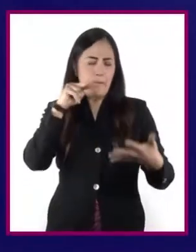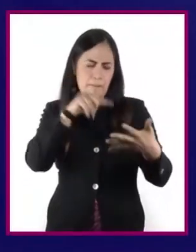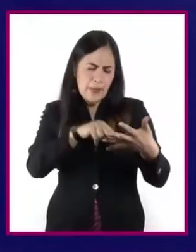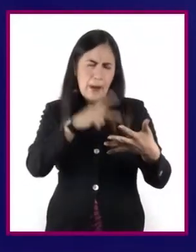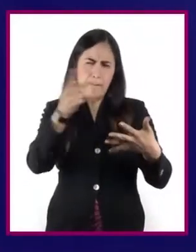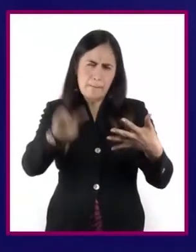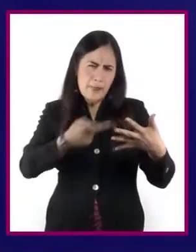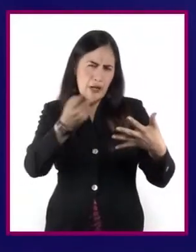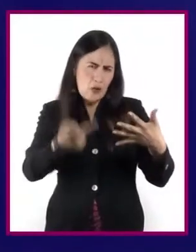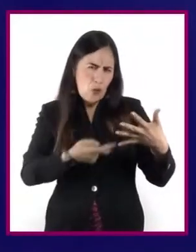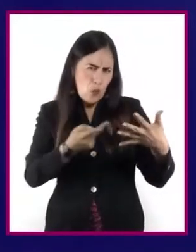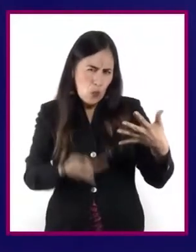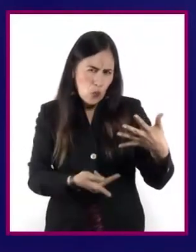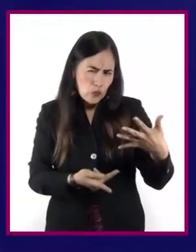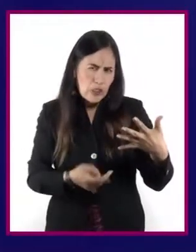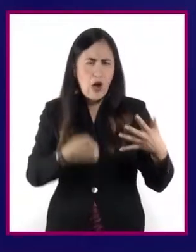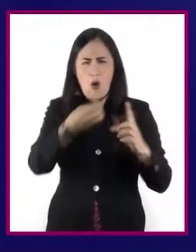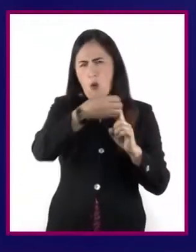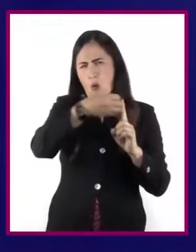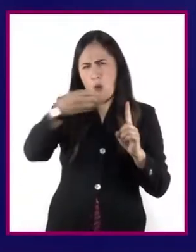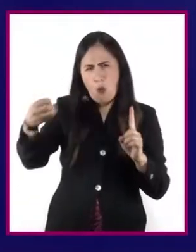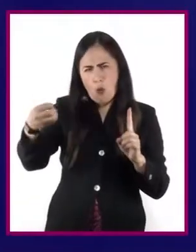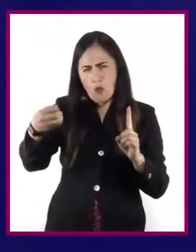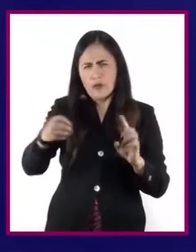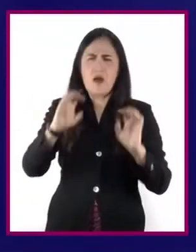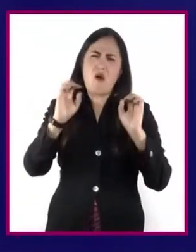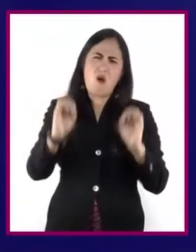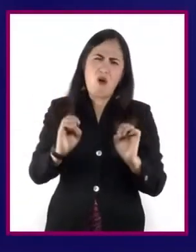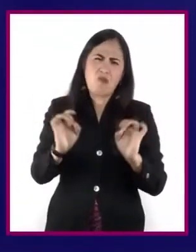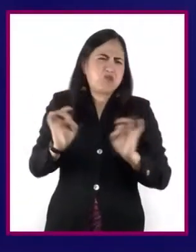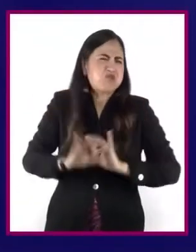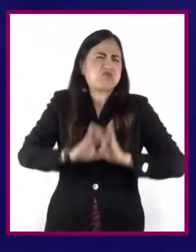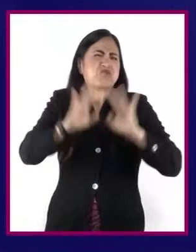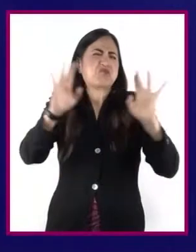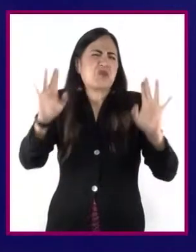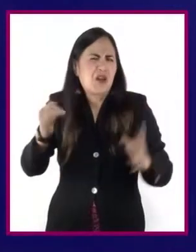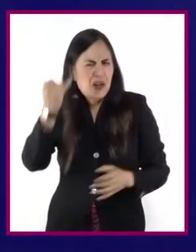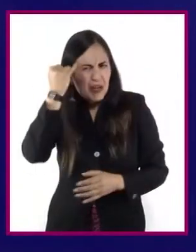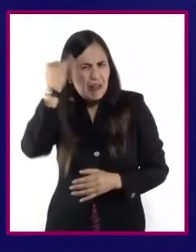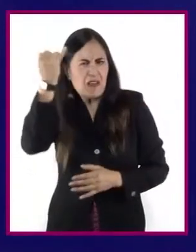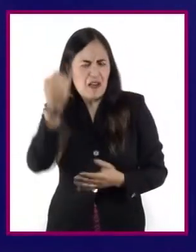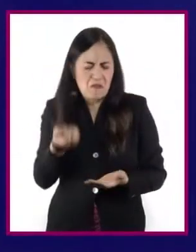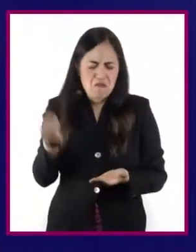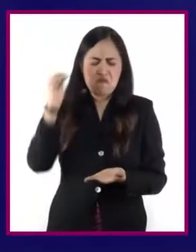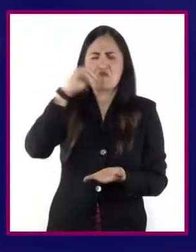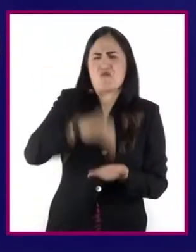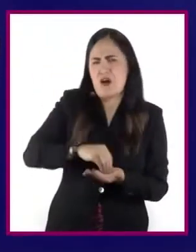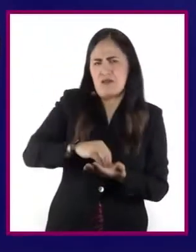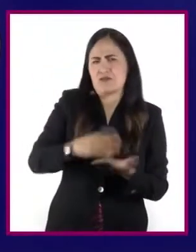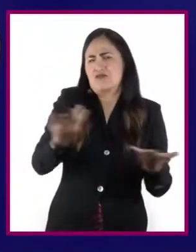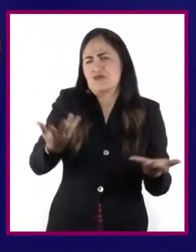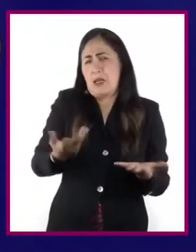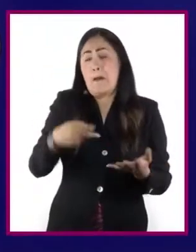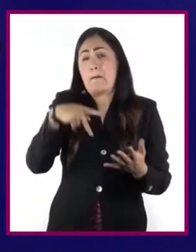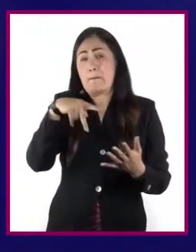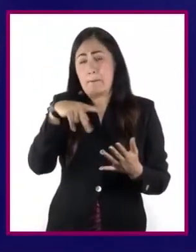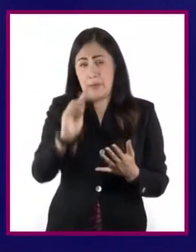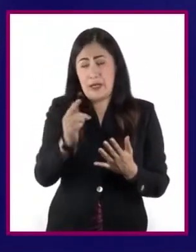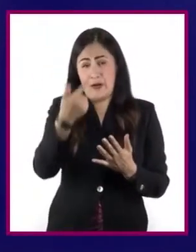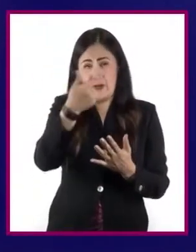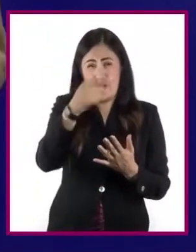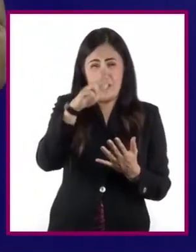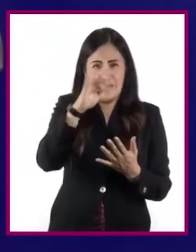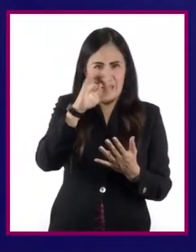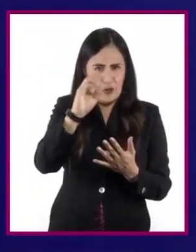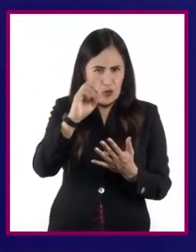las hicieron pensando en un orden o de pronto se les ocurrieron algunas otras que no estaban en su guión